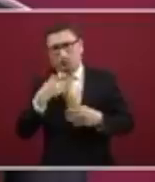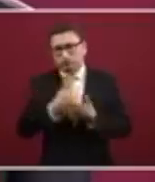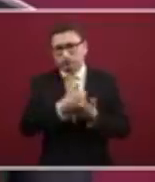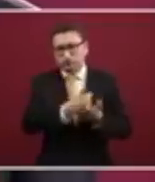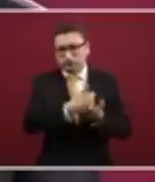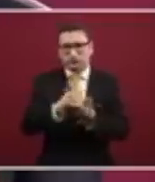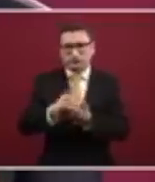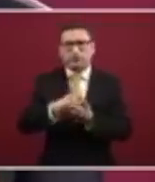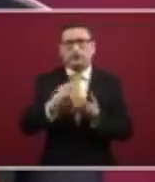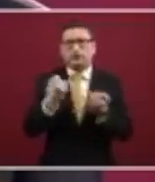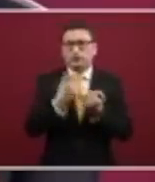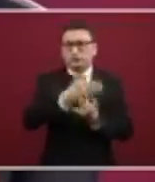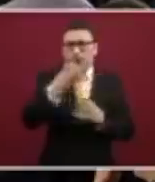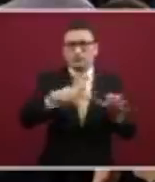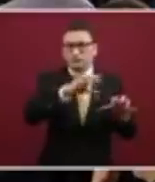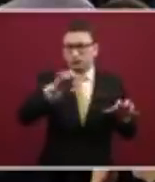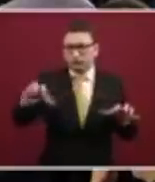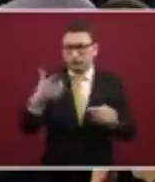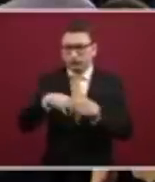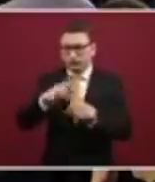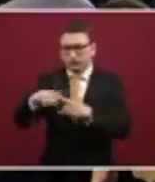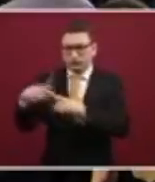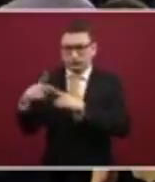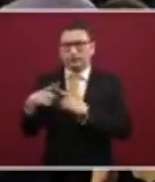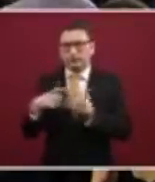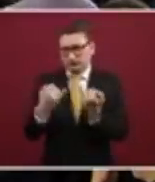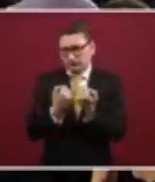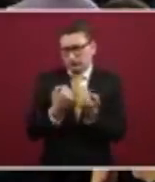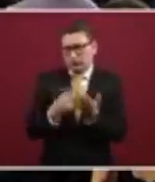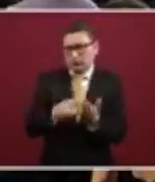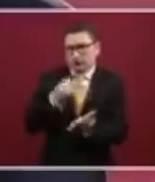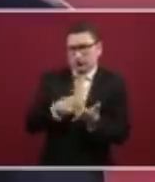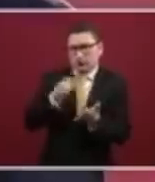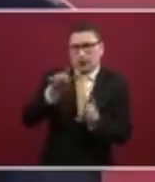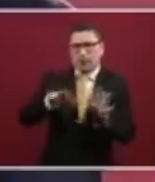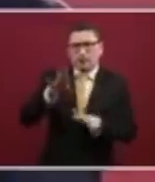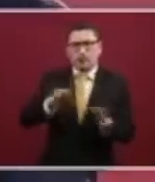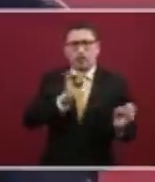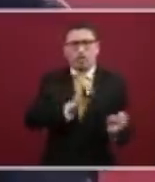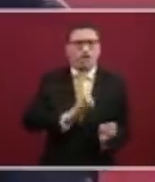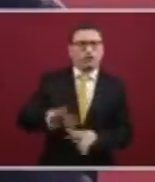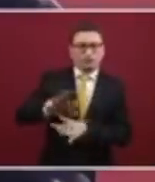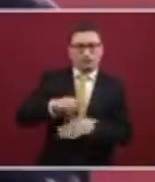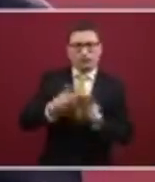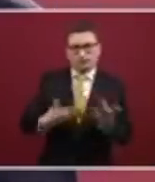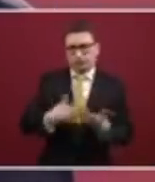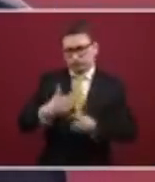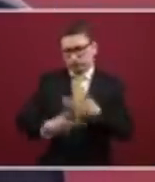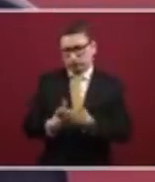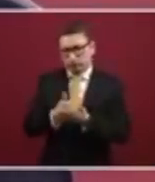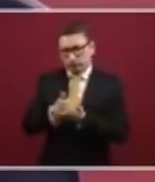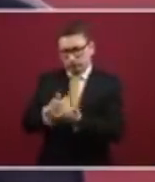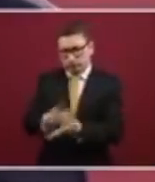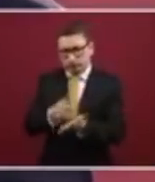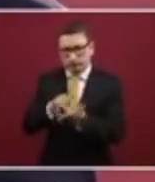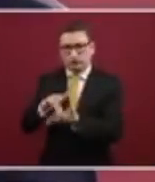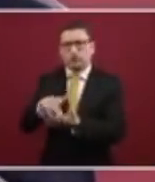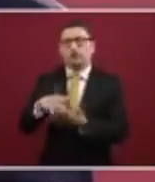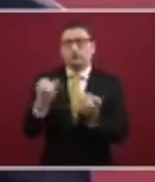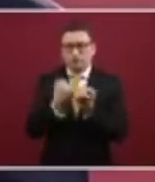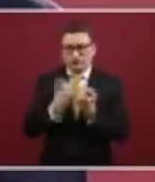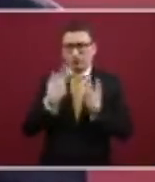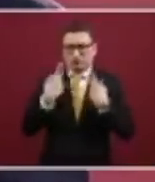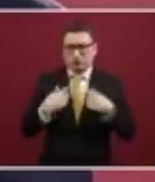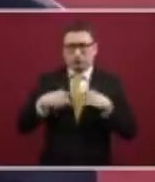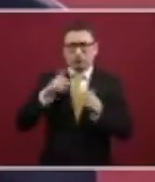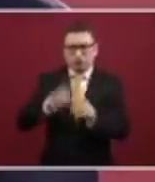clínicas rurales. También son espacios que han sido abandonados y que tenemos que reforzar. Entonces, se trata de contratar profesionales, de